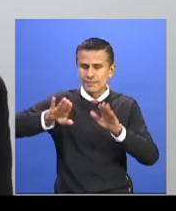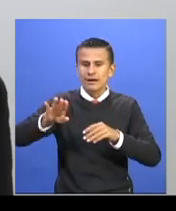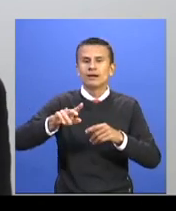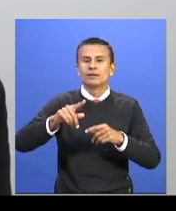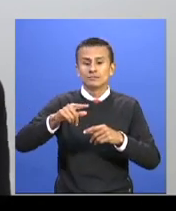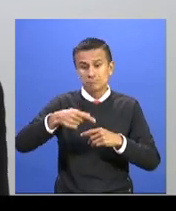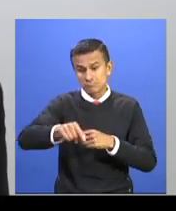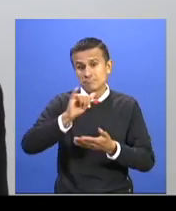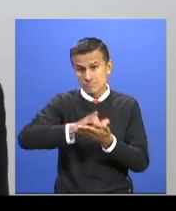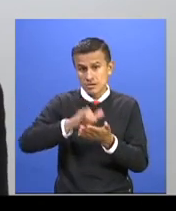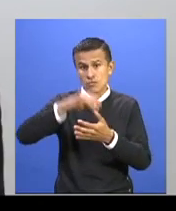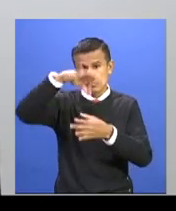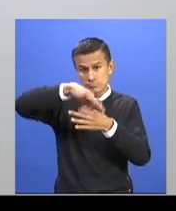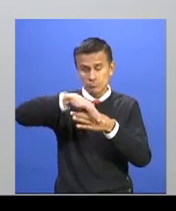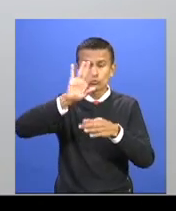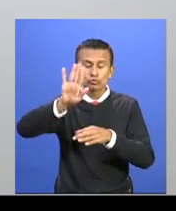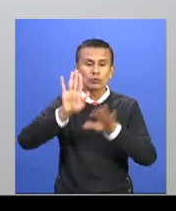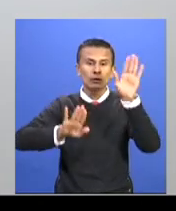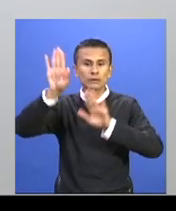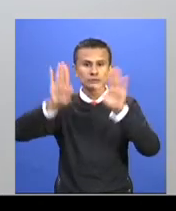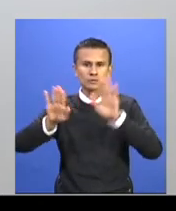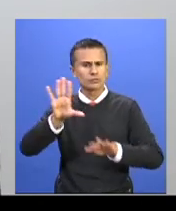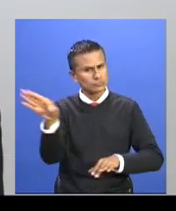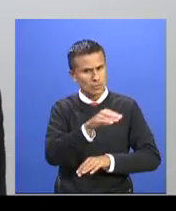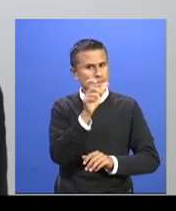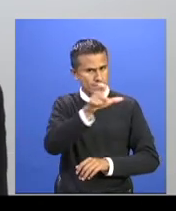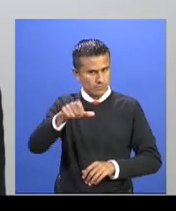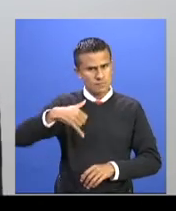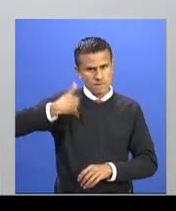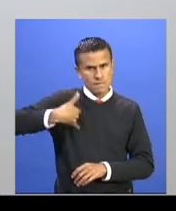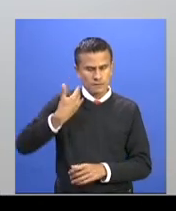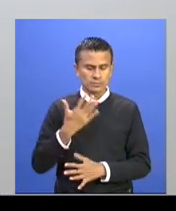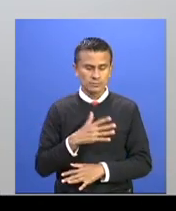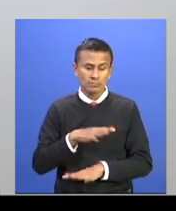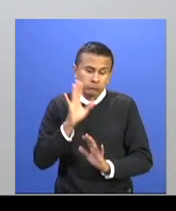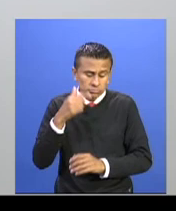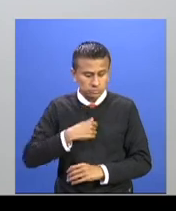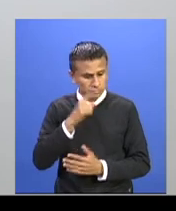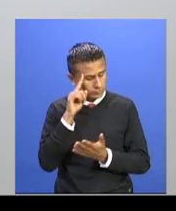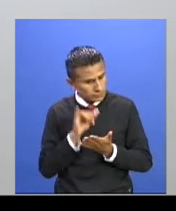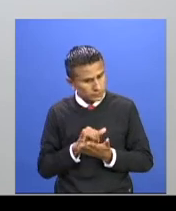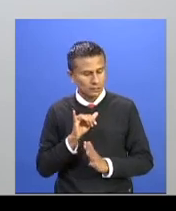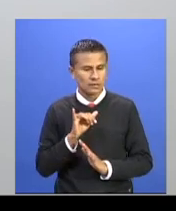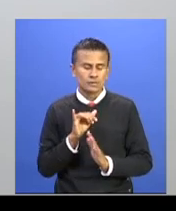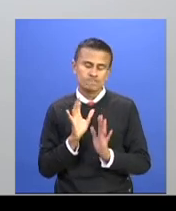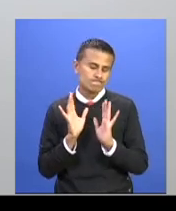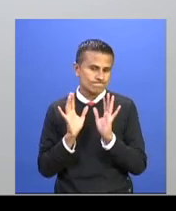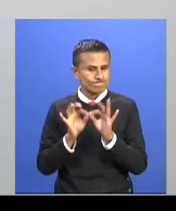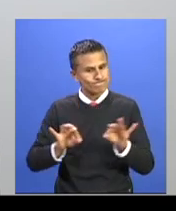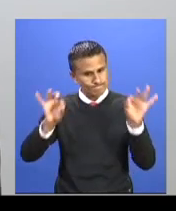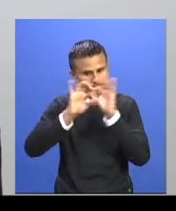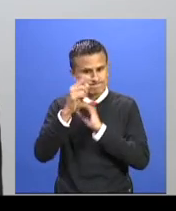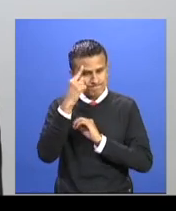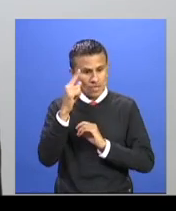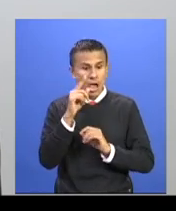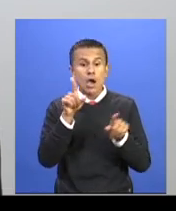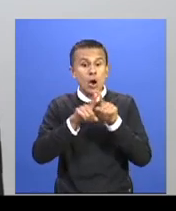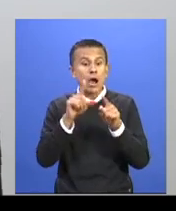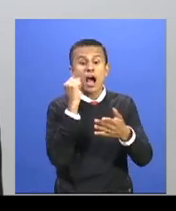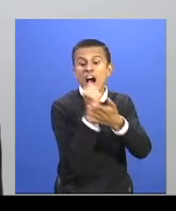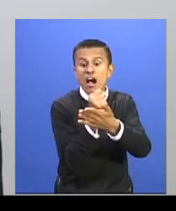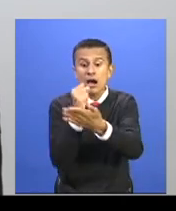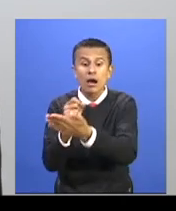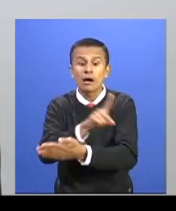las inscripciones y posteriormente en las elecciones para la gente joven. Yo creo que básicamente más